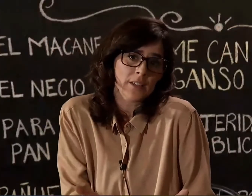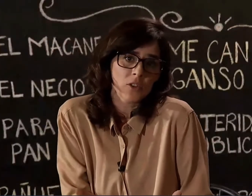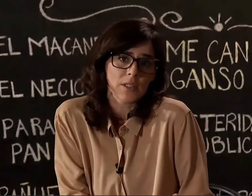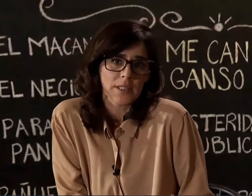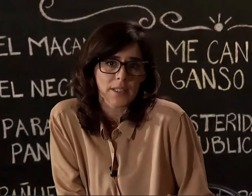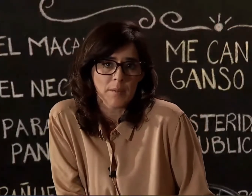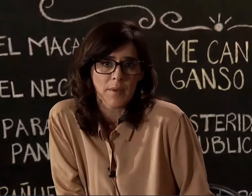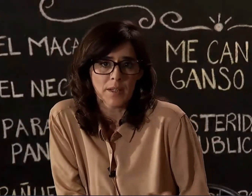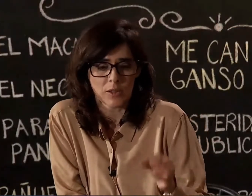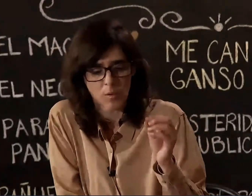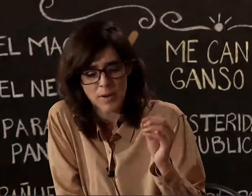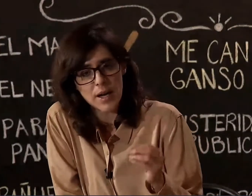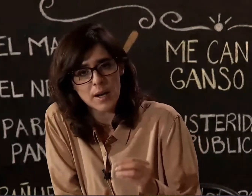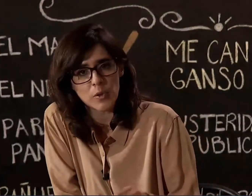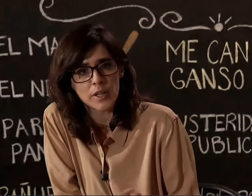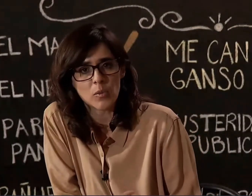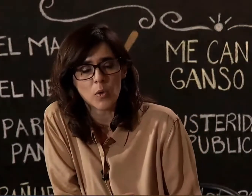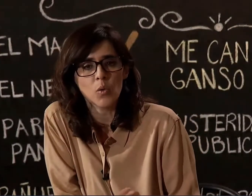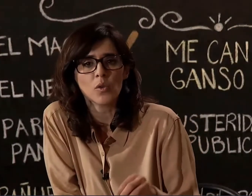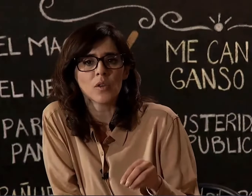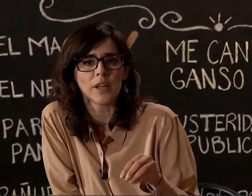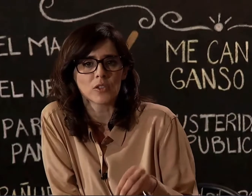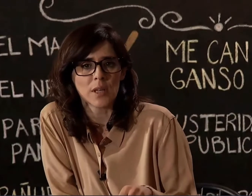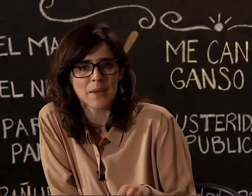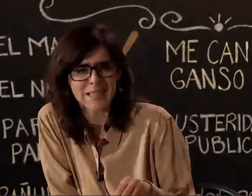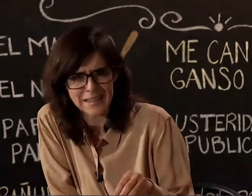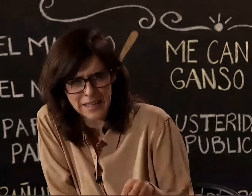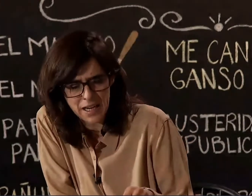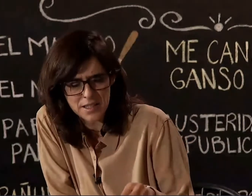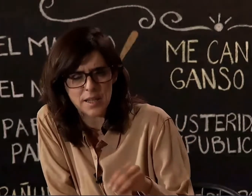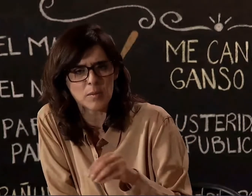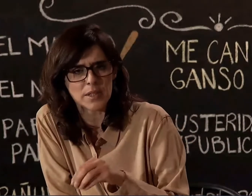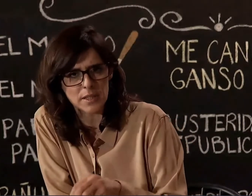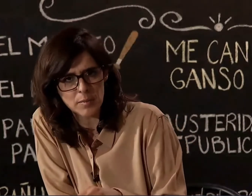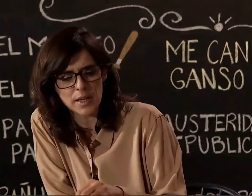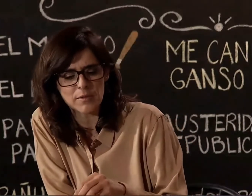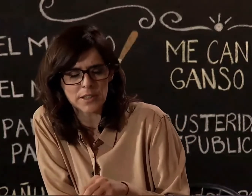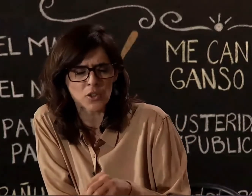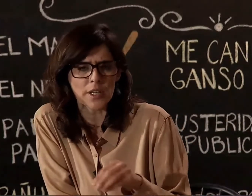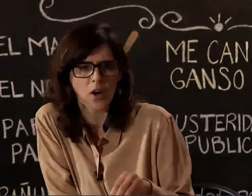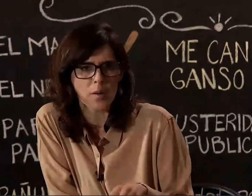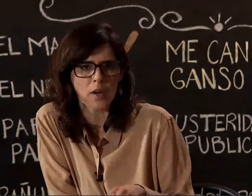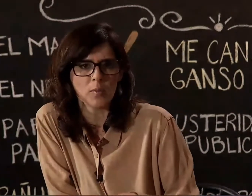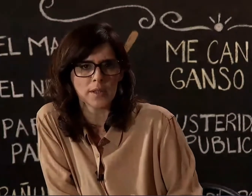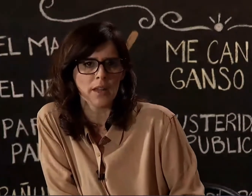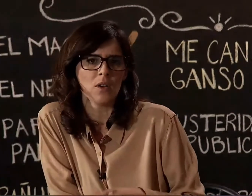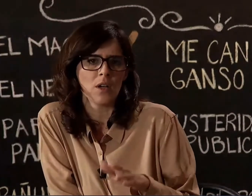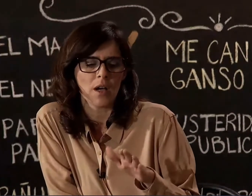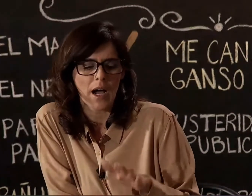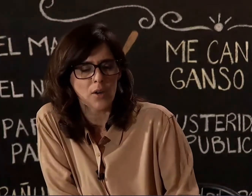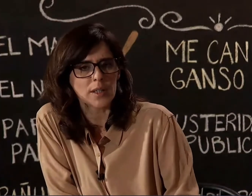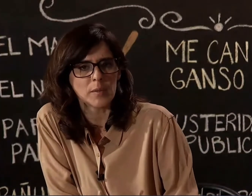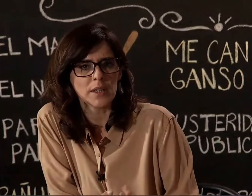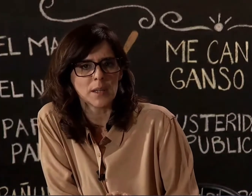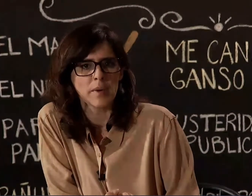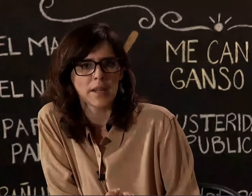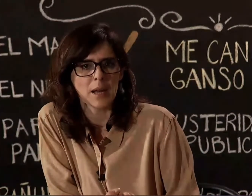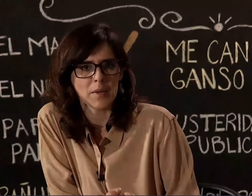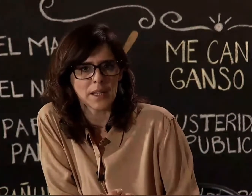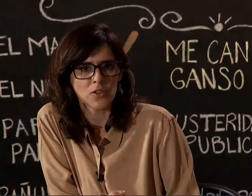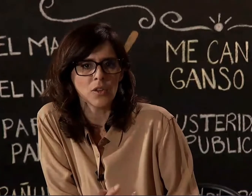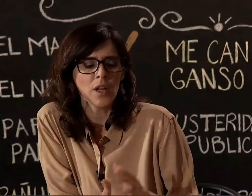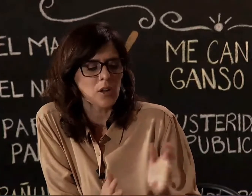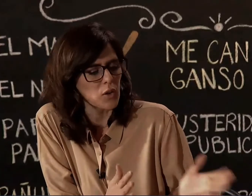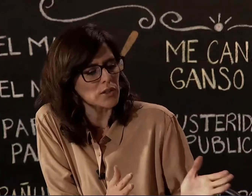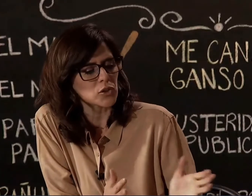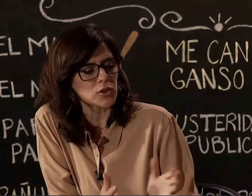plantear todo este tema lo va a poner como uno de los temas centrales además del tema de la inflación que ya lo había comentado ahora también el tema